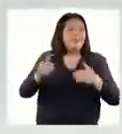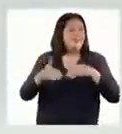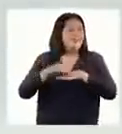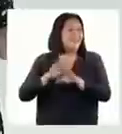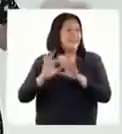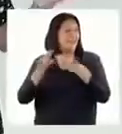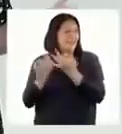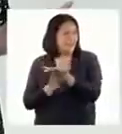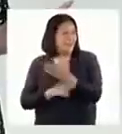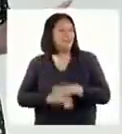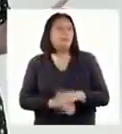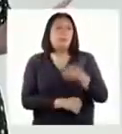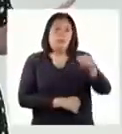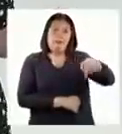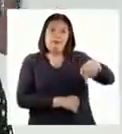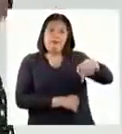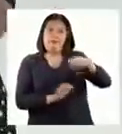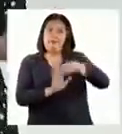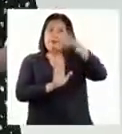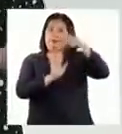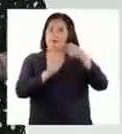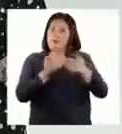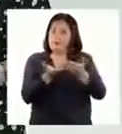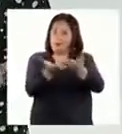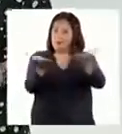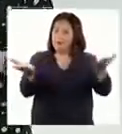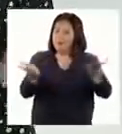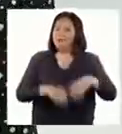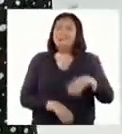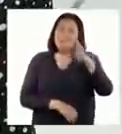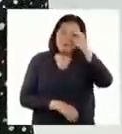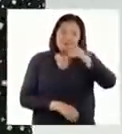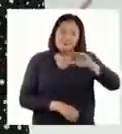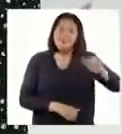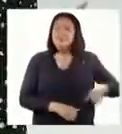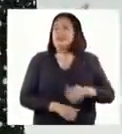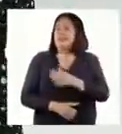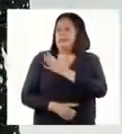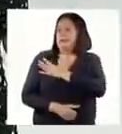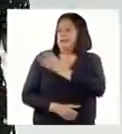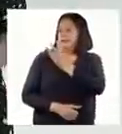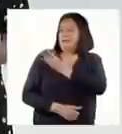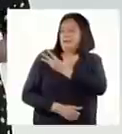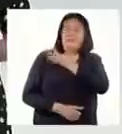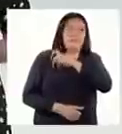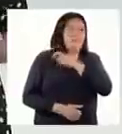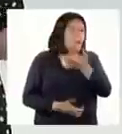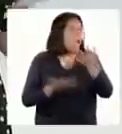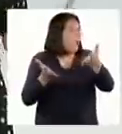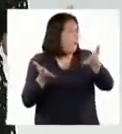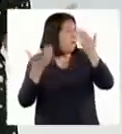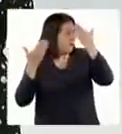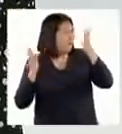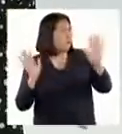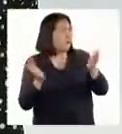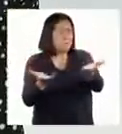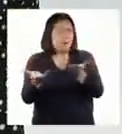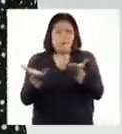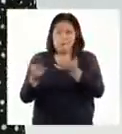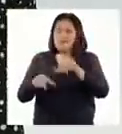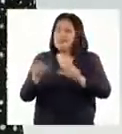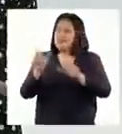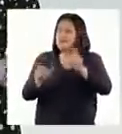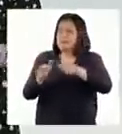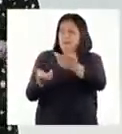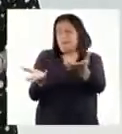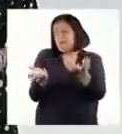hogares. Este programa está dirigido a ustedes, chicos y chicas de quinto y sexto grado de primaria, pero ya saben que son bienvenidas las personas